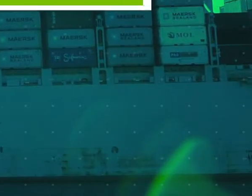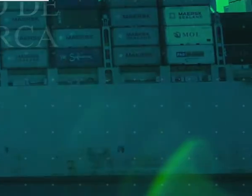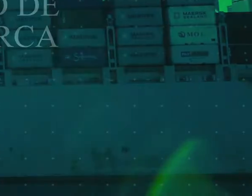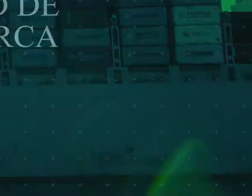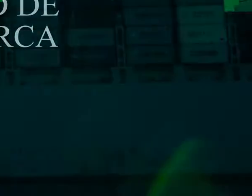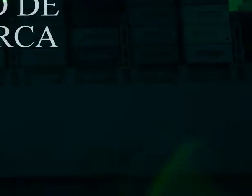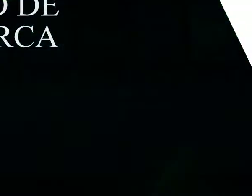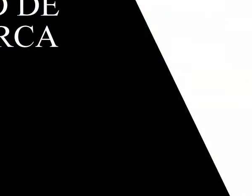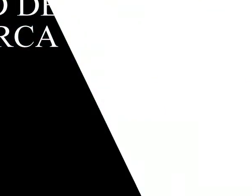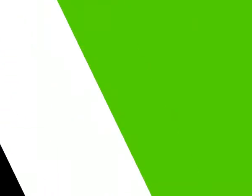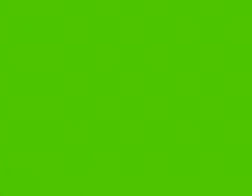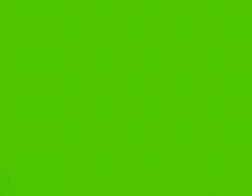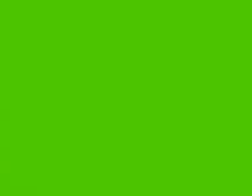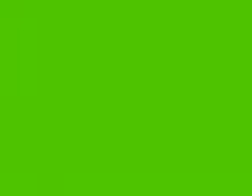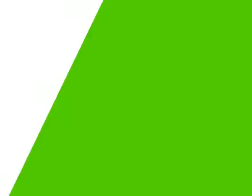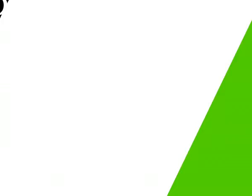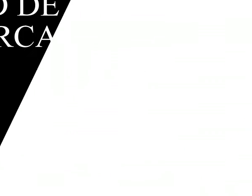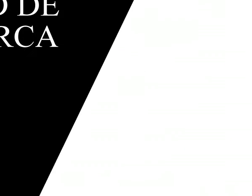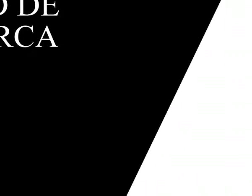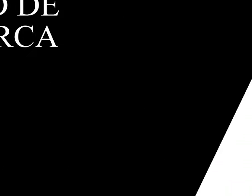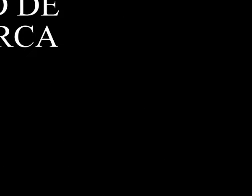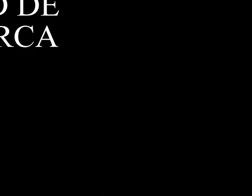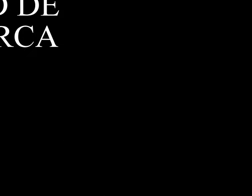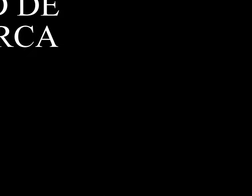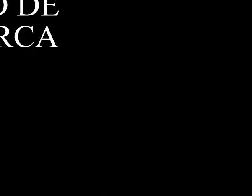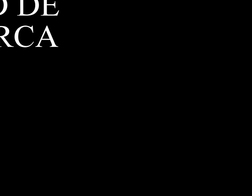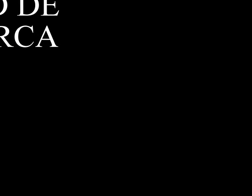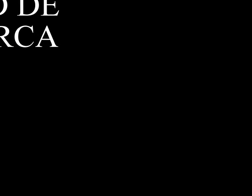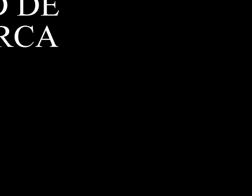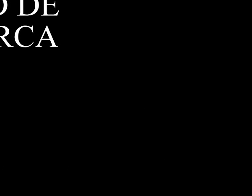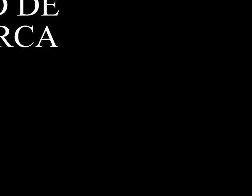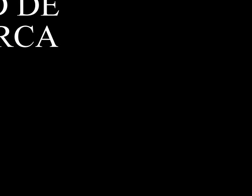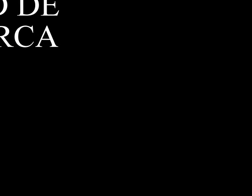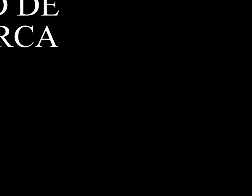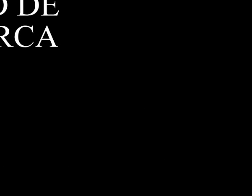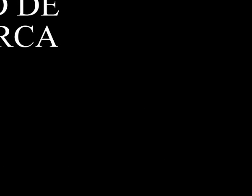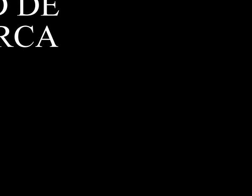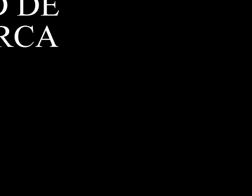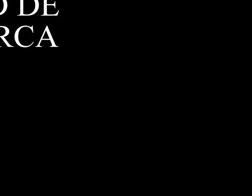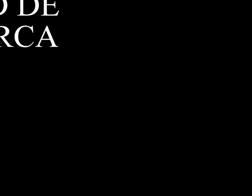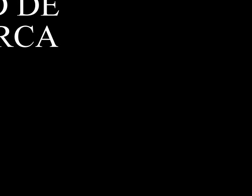gestionisu@ucundinamarca.edu.co. Institución sujeta a inspección y vigilancia por el Ministerio de Educación Nacional.